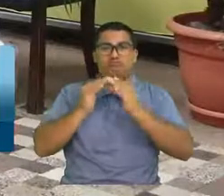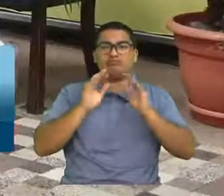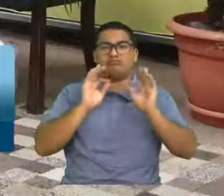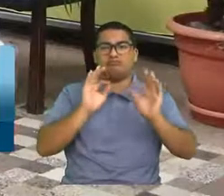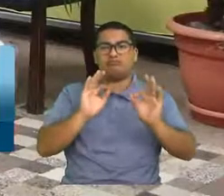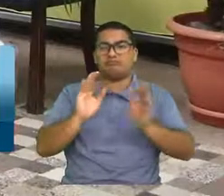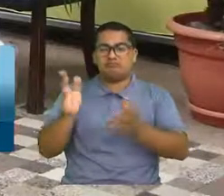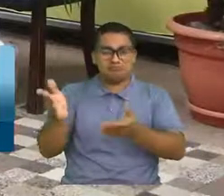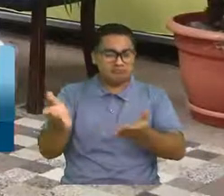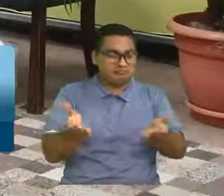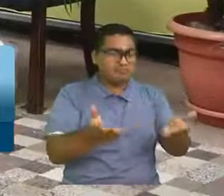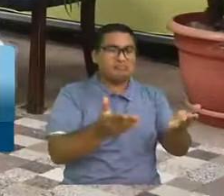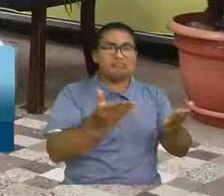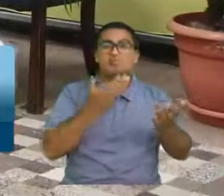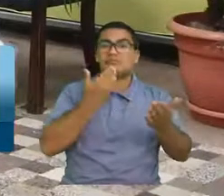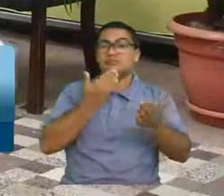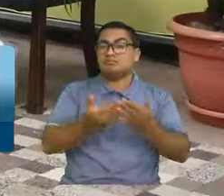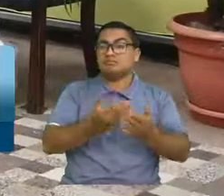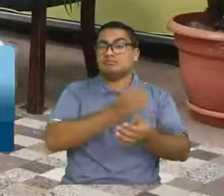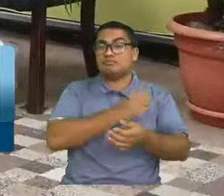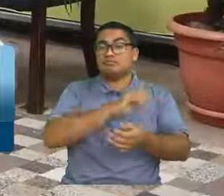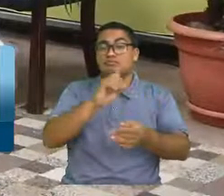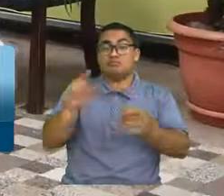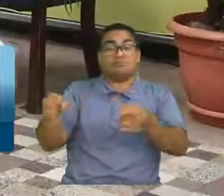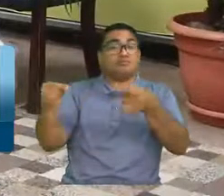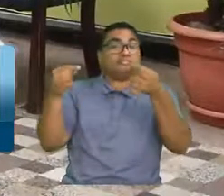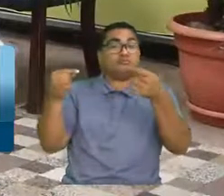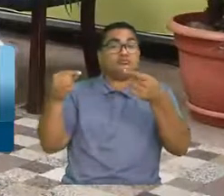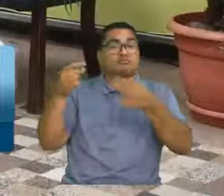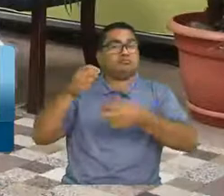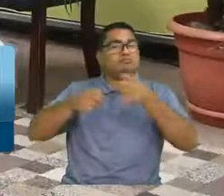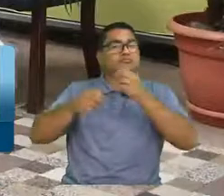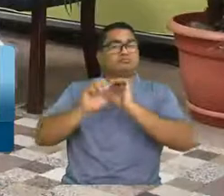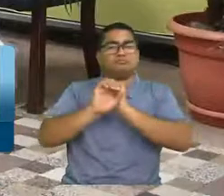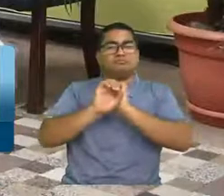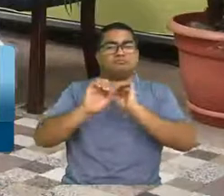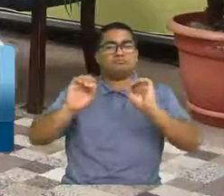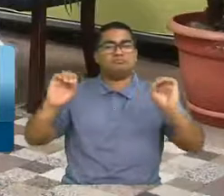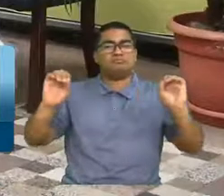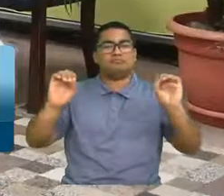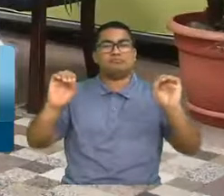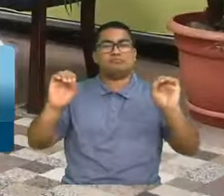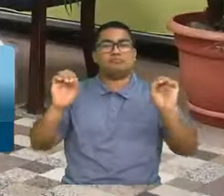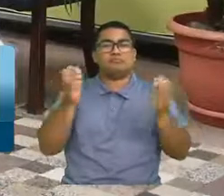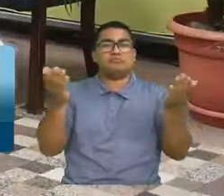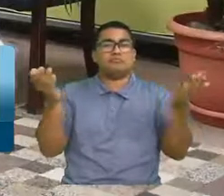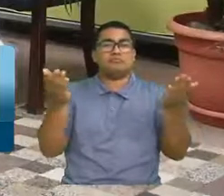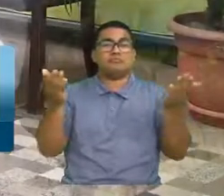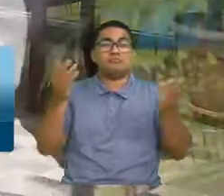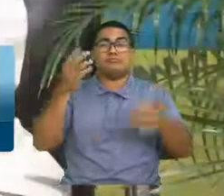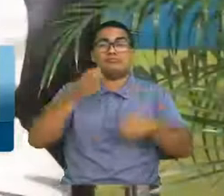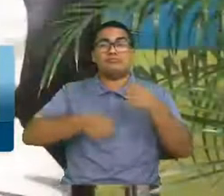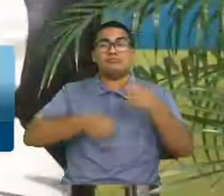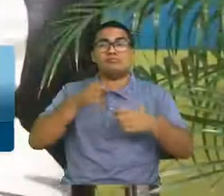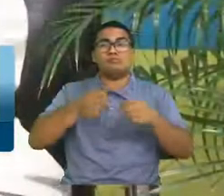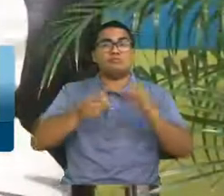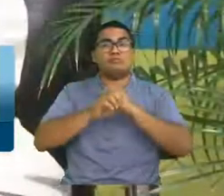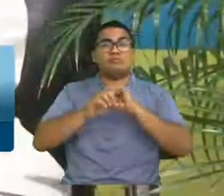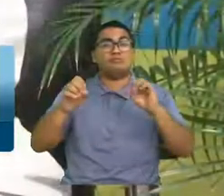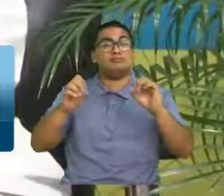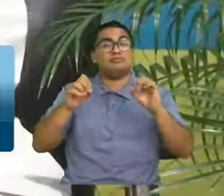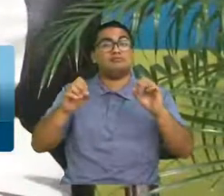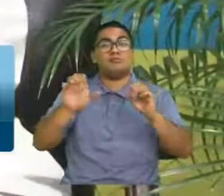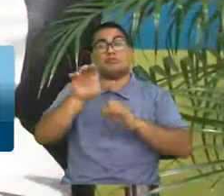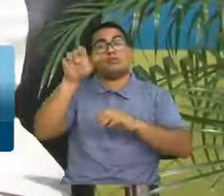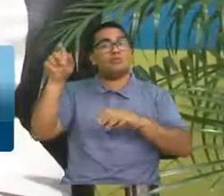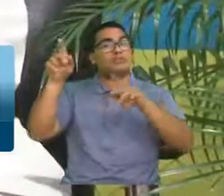No, gracias a Dios no hemos tenido ningún inconveniente para entrar a ningún barrio, ni ningún inconveniente con ninguna persona.